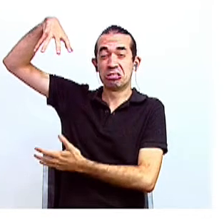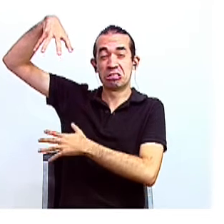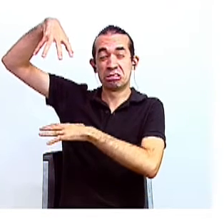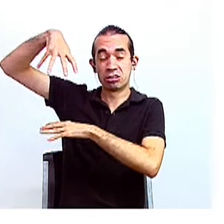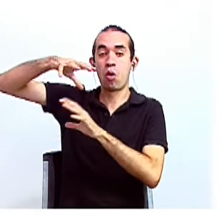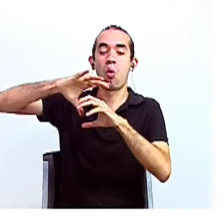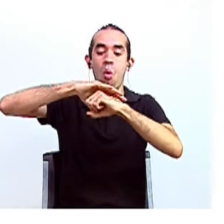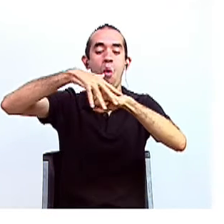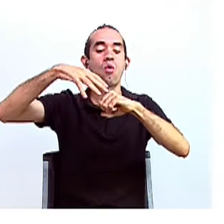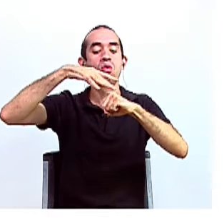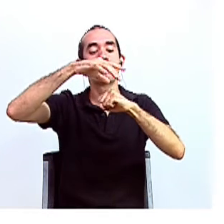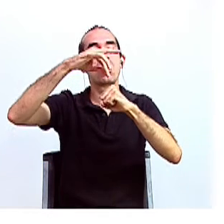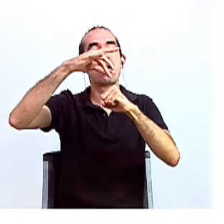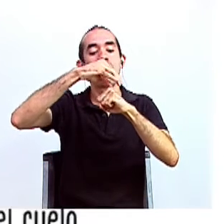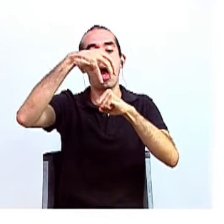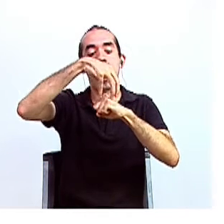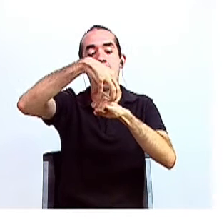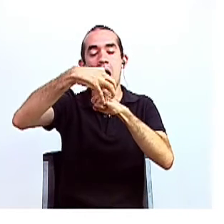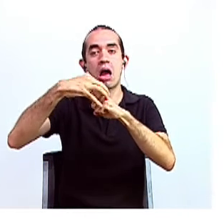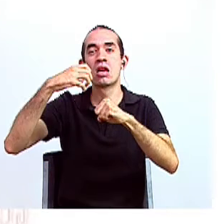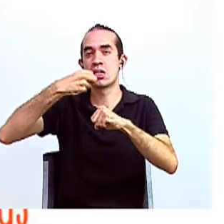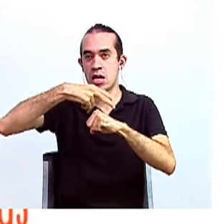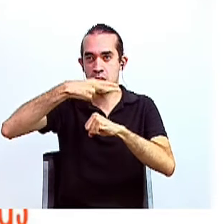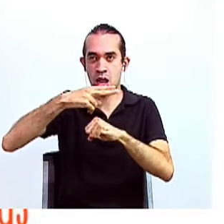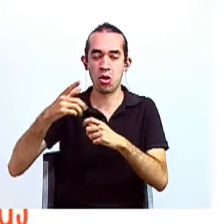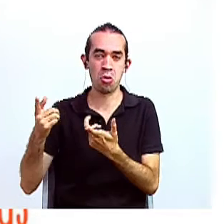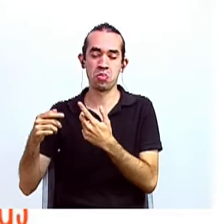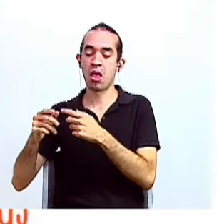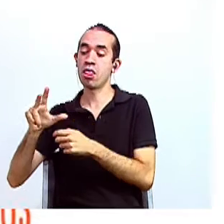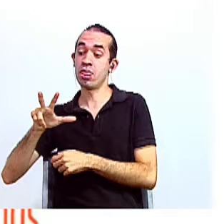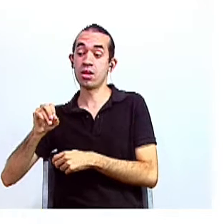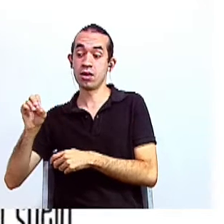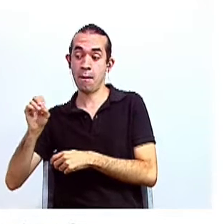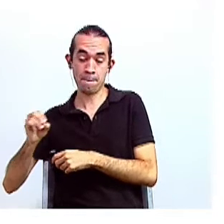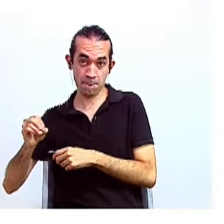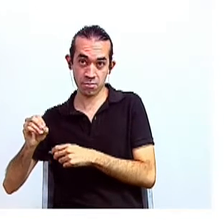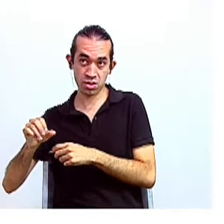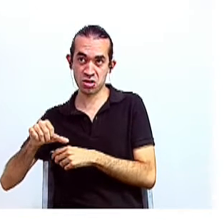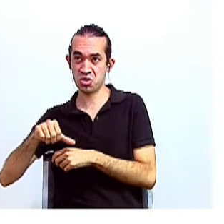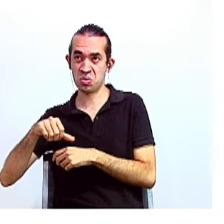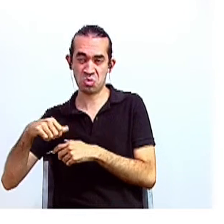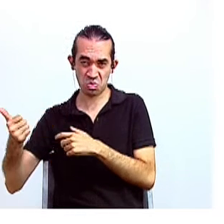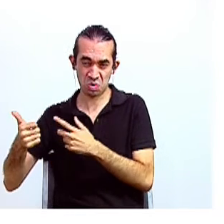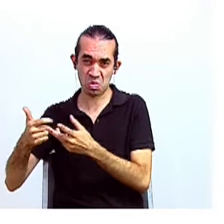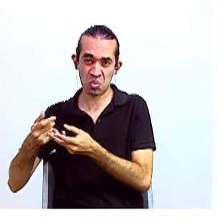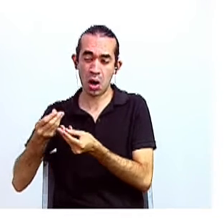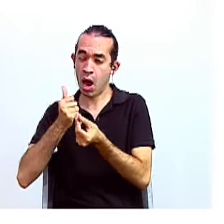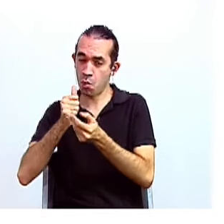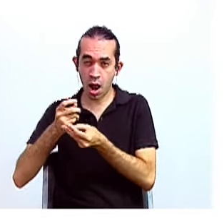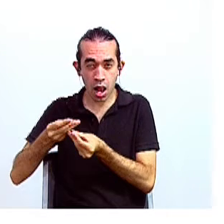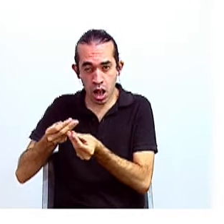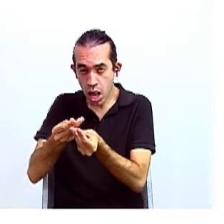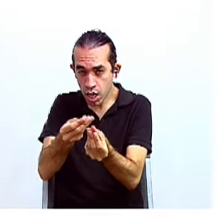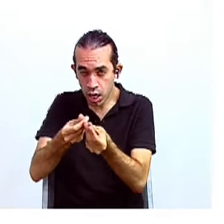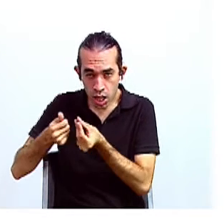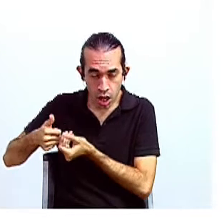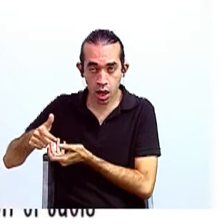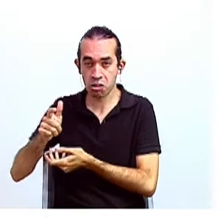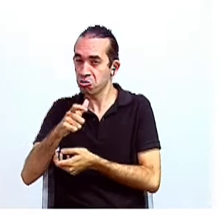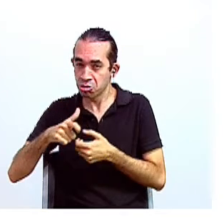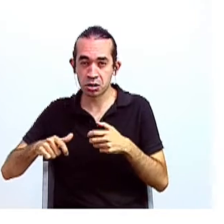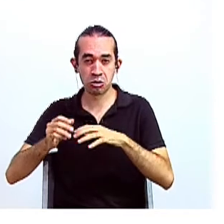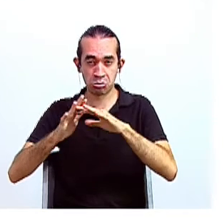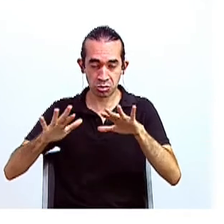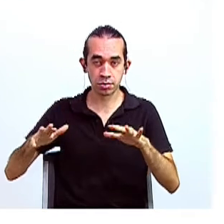la fuente usada por las personas a diario. El ciclo del agua se está viendo afectado por